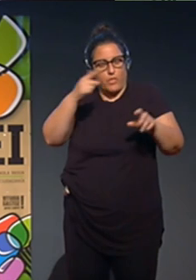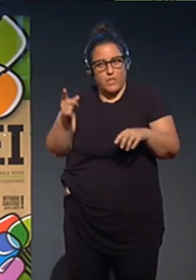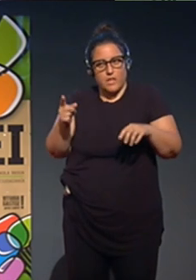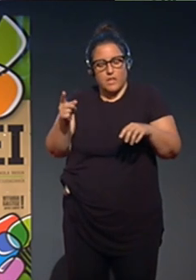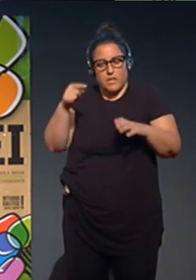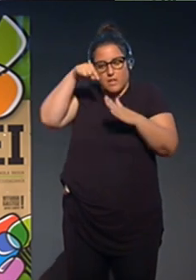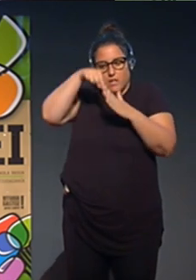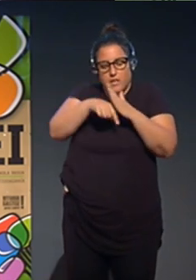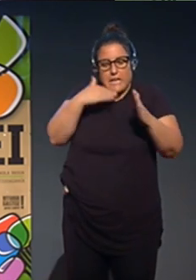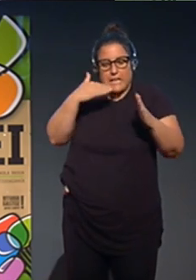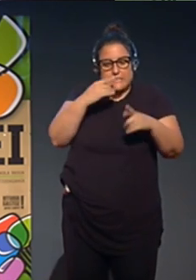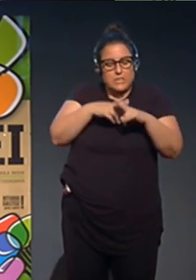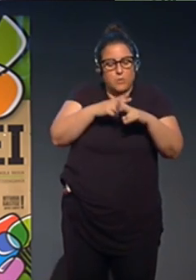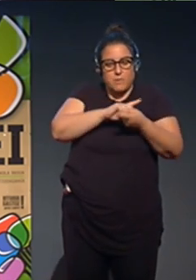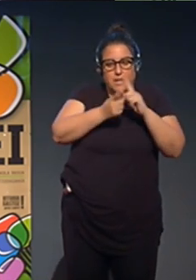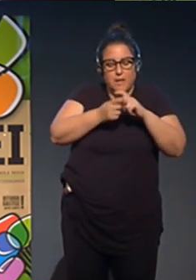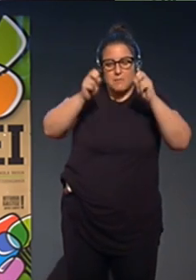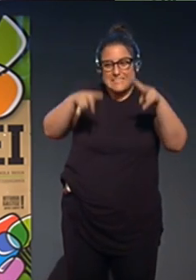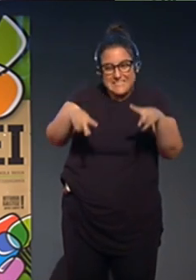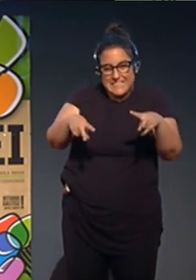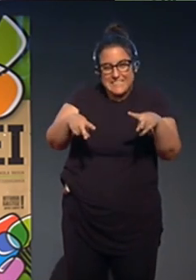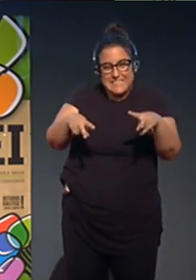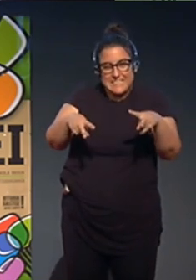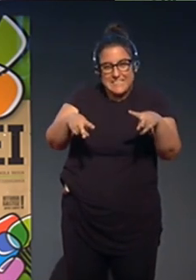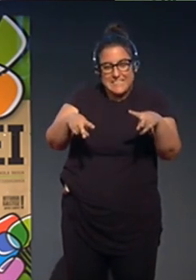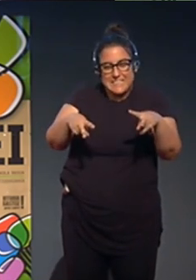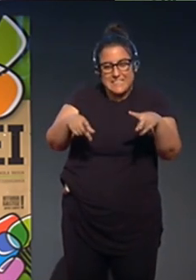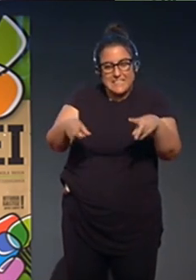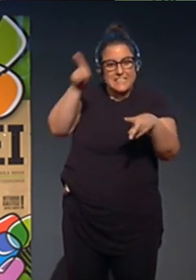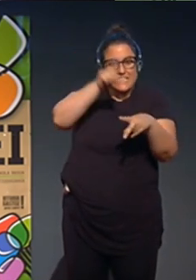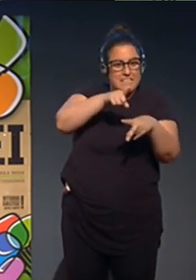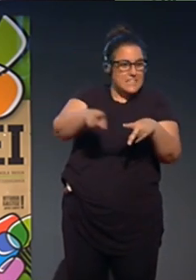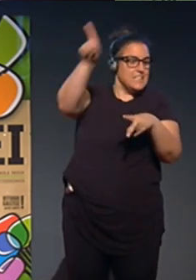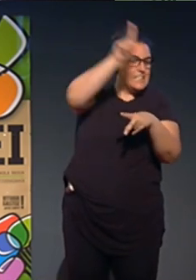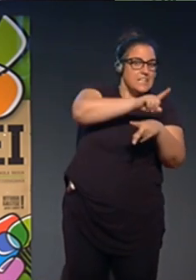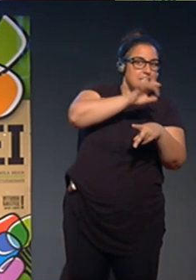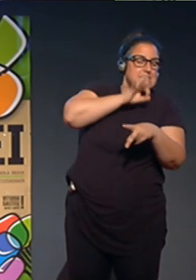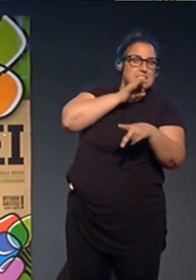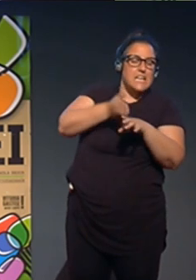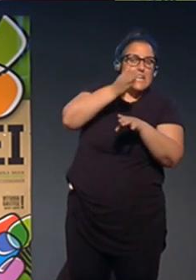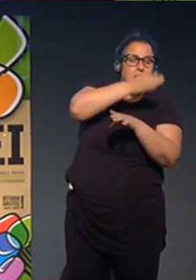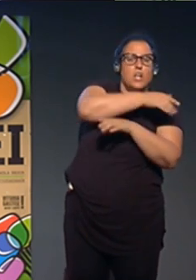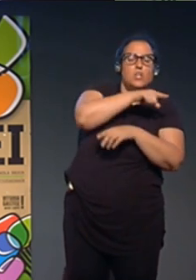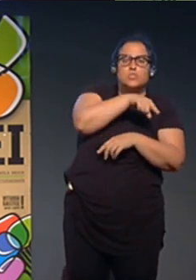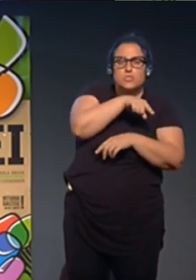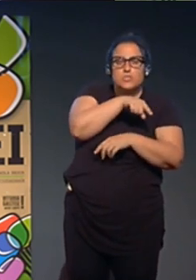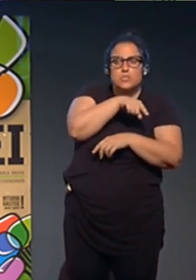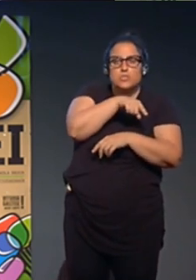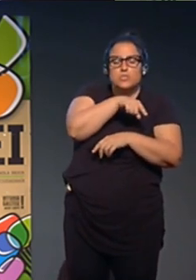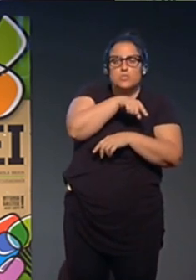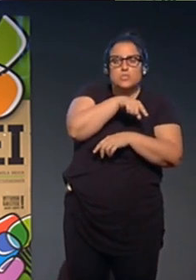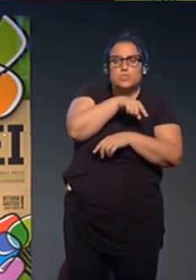casi sin cambiar del nombre eran las mismas que hace siglos utilizaban y